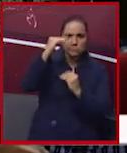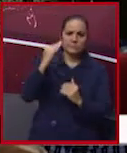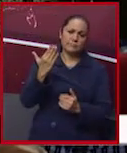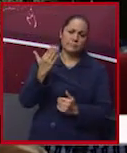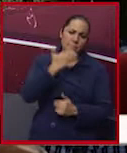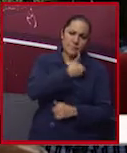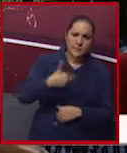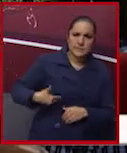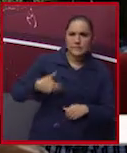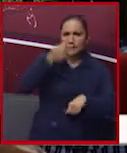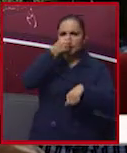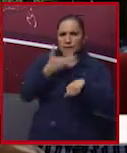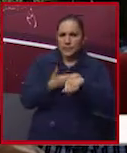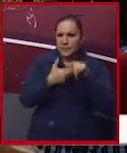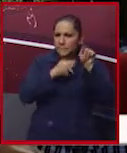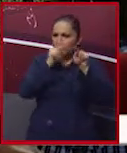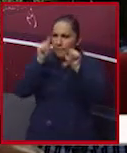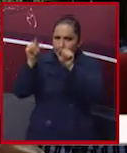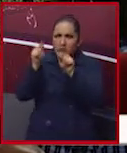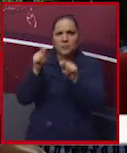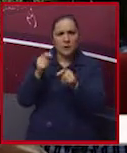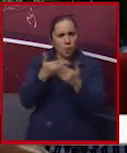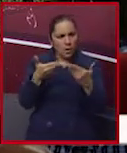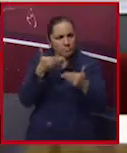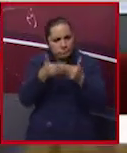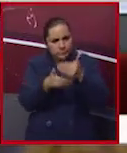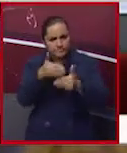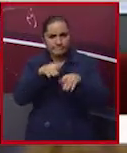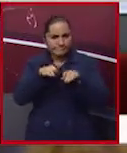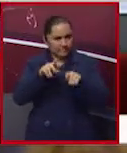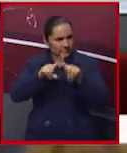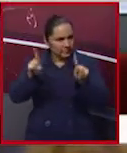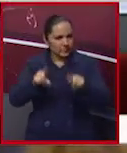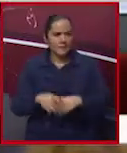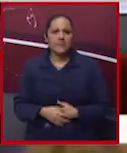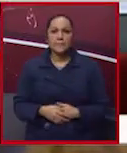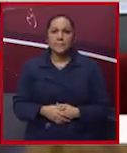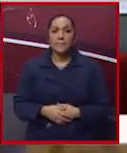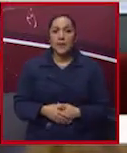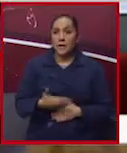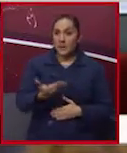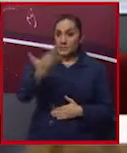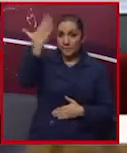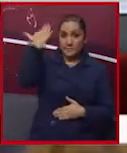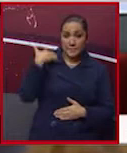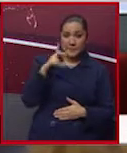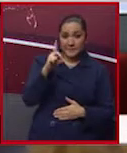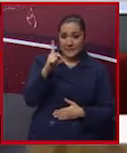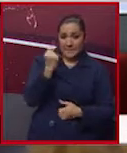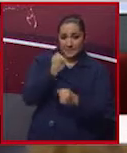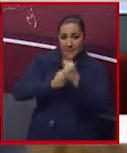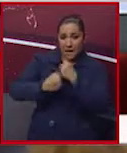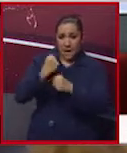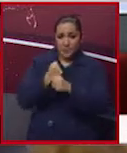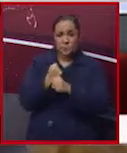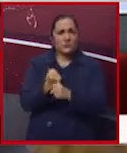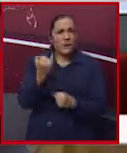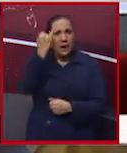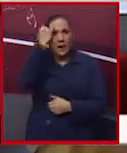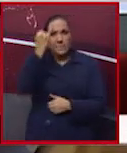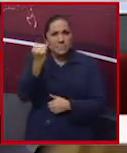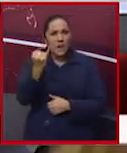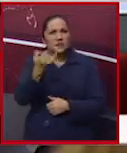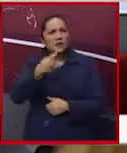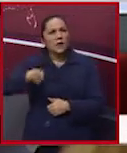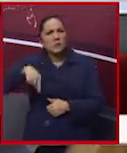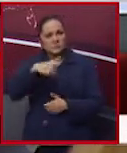Me refiero, por ejemplo, a las leyes de procedimiento administrativo. Hace 30 años, salvo por Argentina, era una excentricidad pensar en la